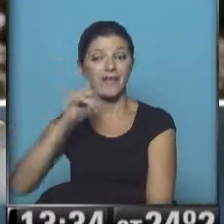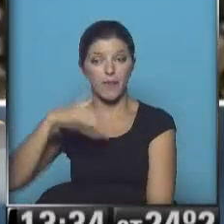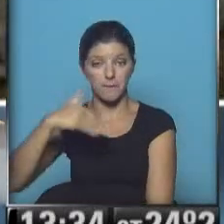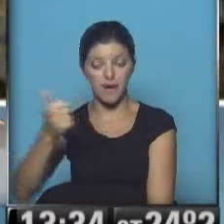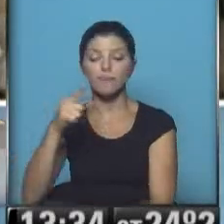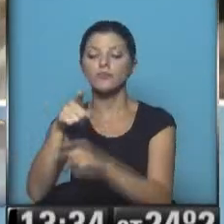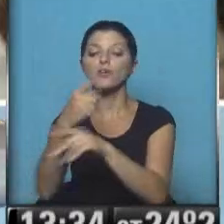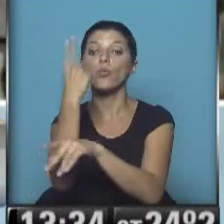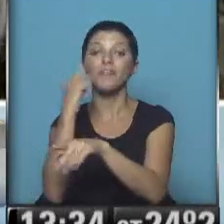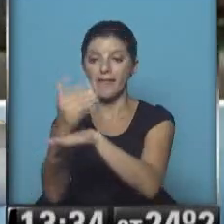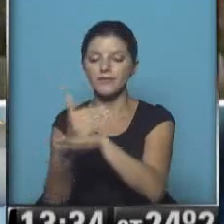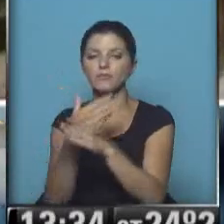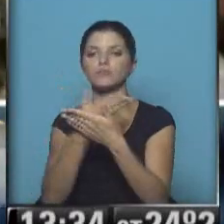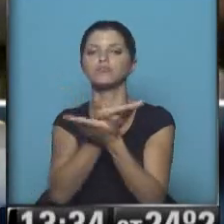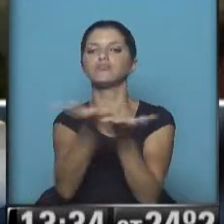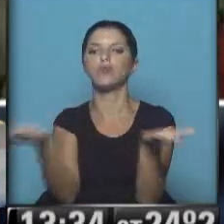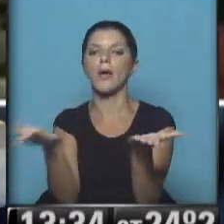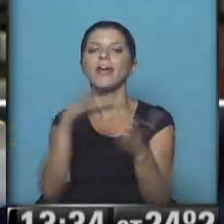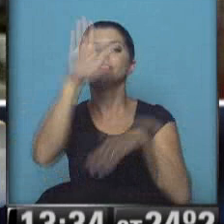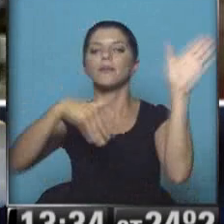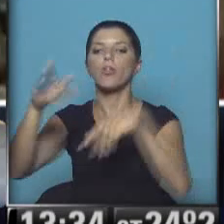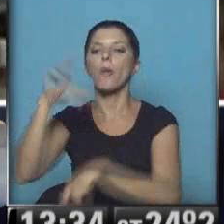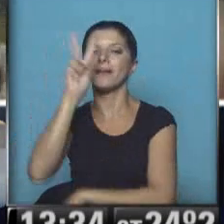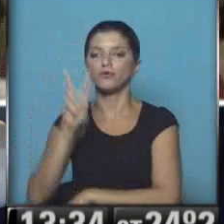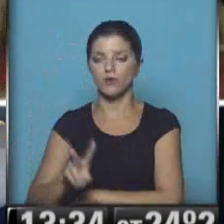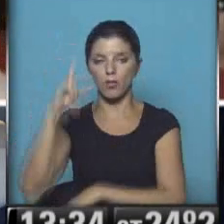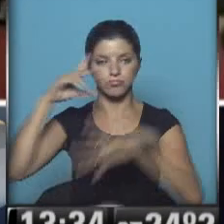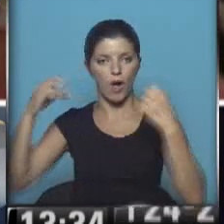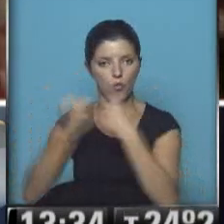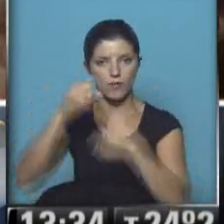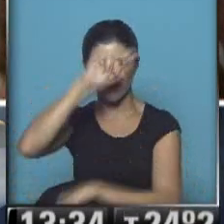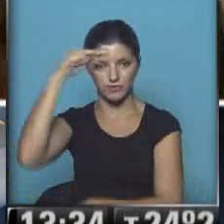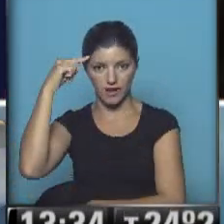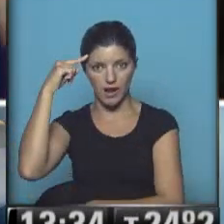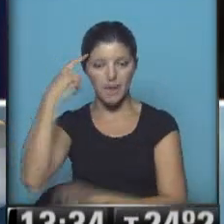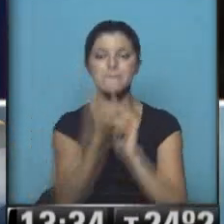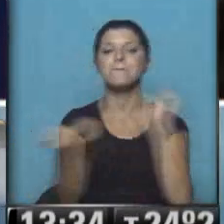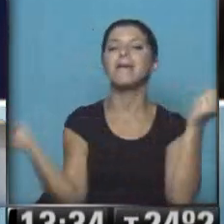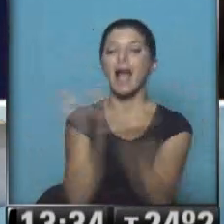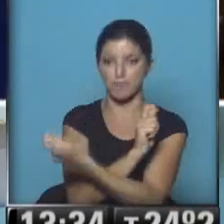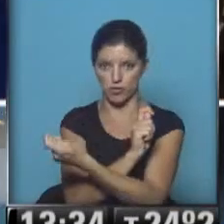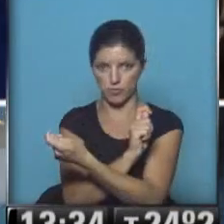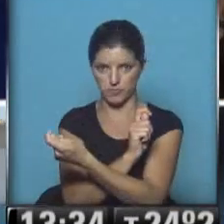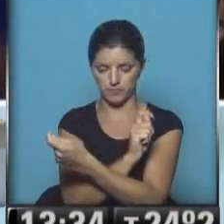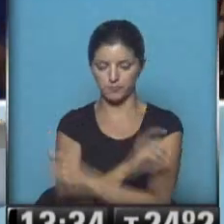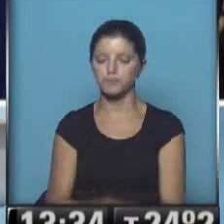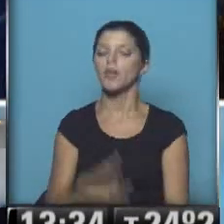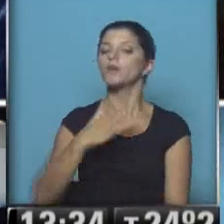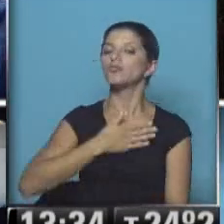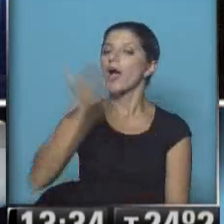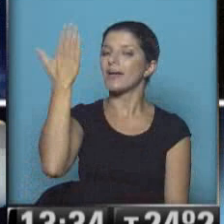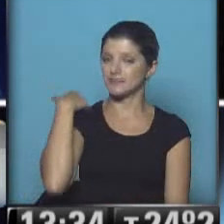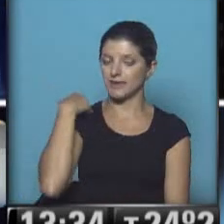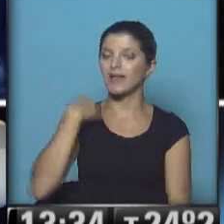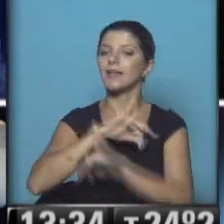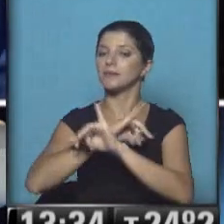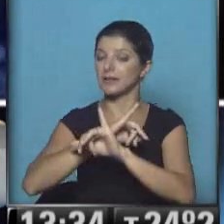comunicado que es un llamado a los venezolanos a un acuerdo Nacional para la transición Yo lo decía en el noticiero ayer si uno